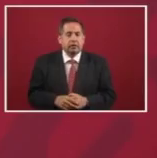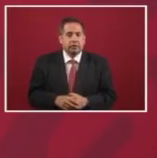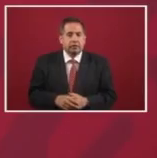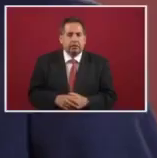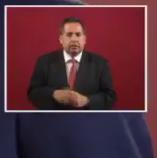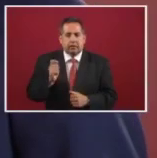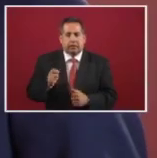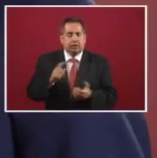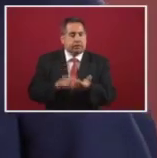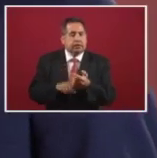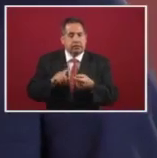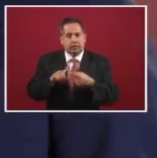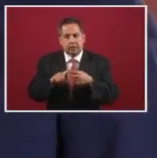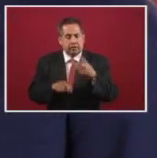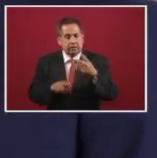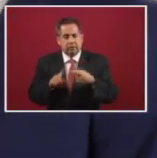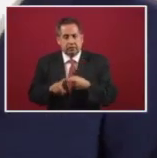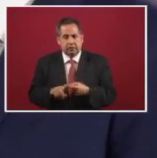el poder